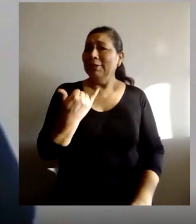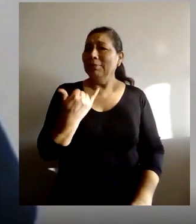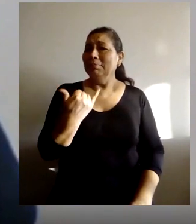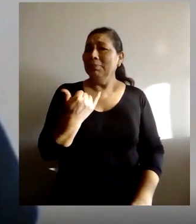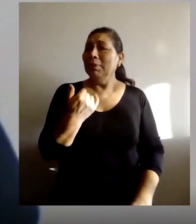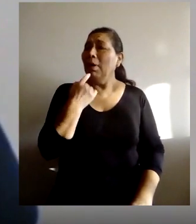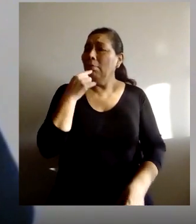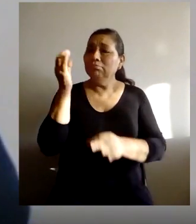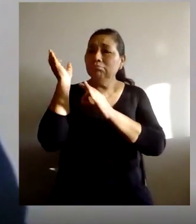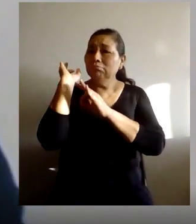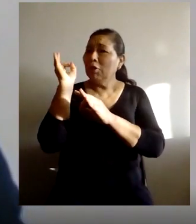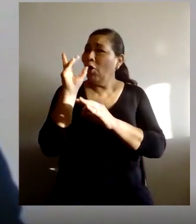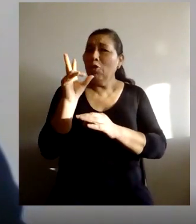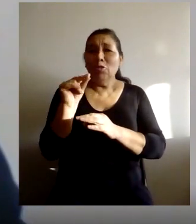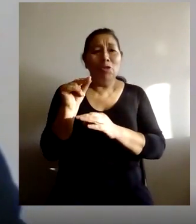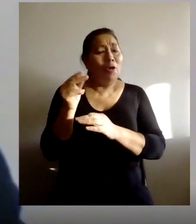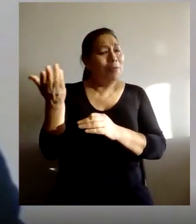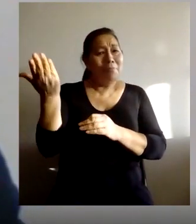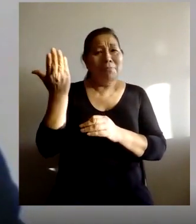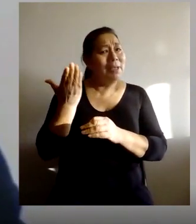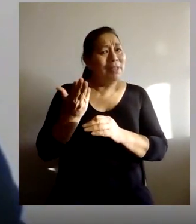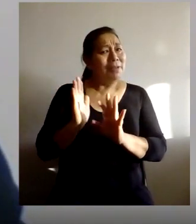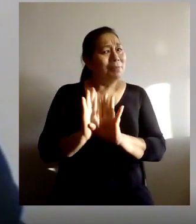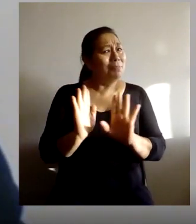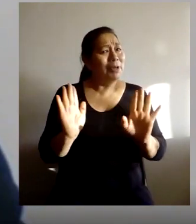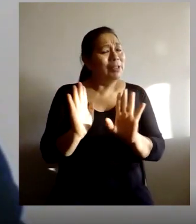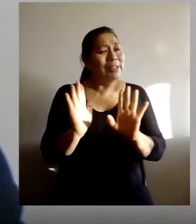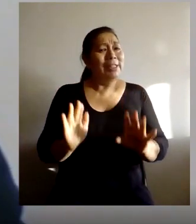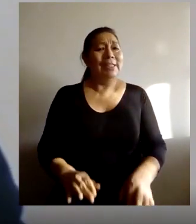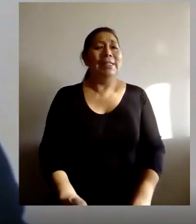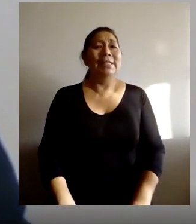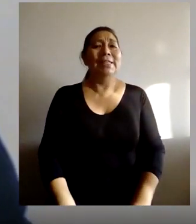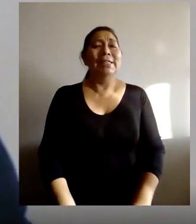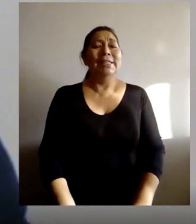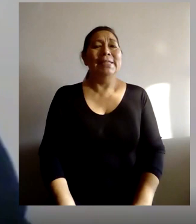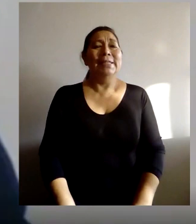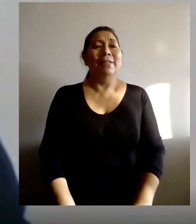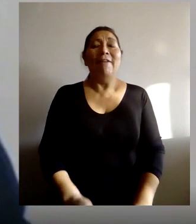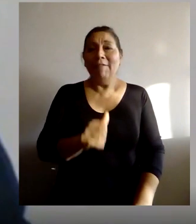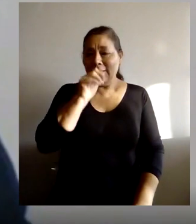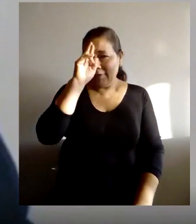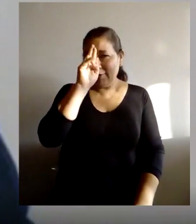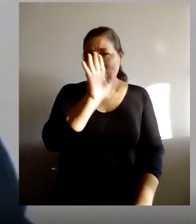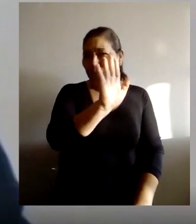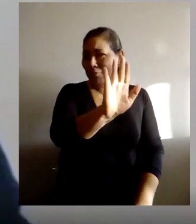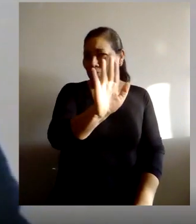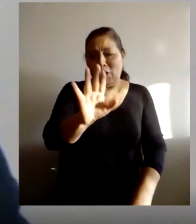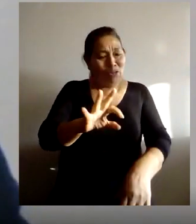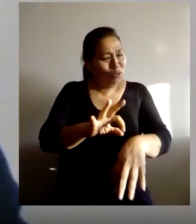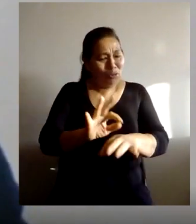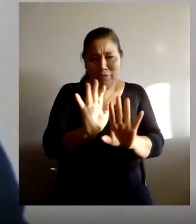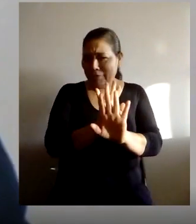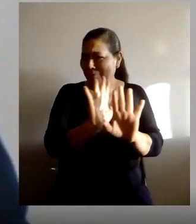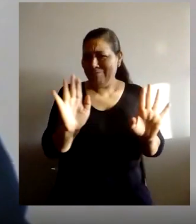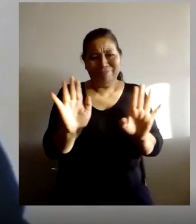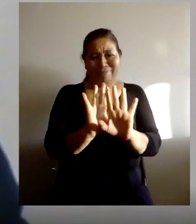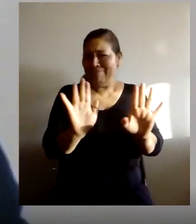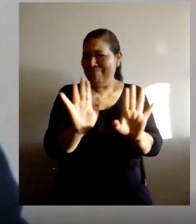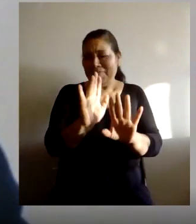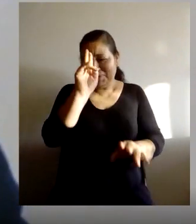aquí venimos a sostener es, no venimos a faltar respeto a los